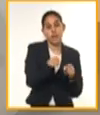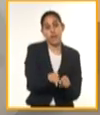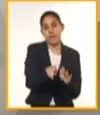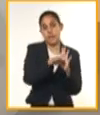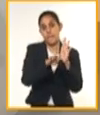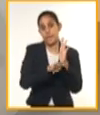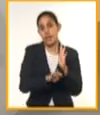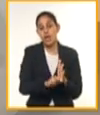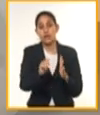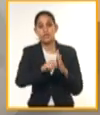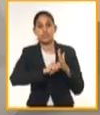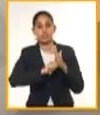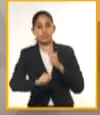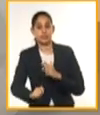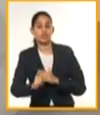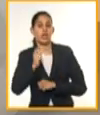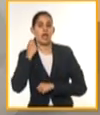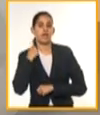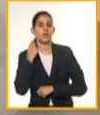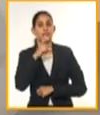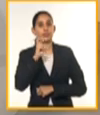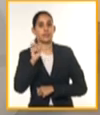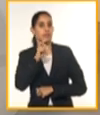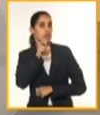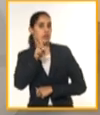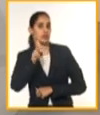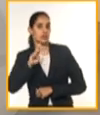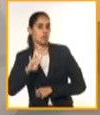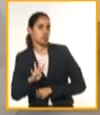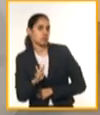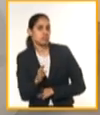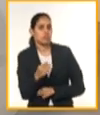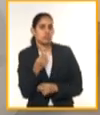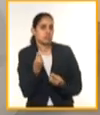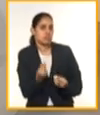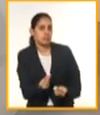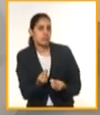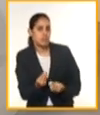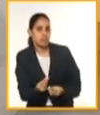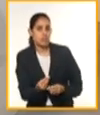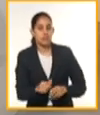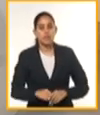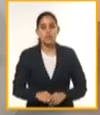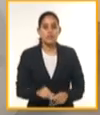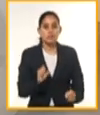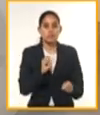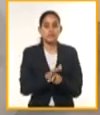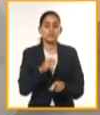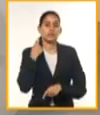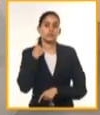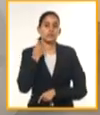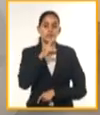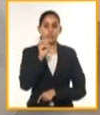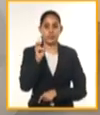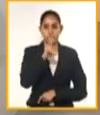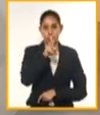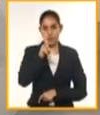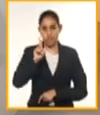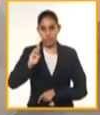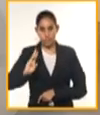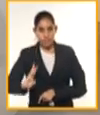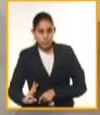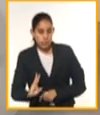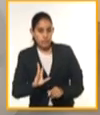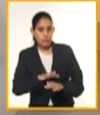el 2014. Exacto, en el 2014 me ha dicho cómo financió el Maidán ucraniano. Bueno, 2013, 2014. Y cómo además han